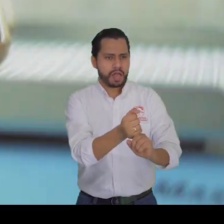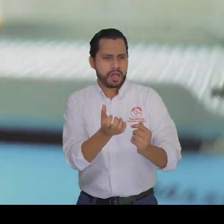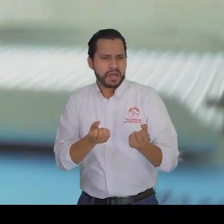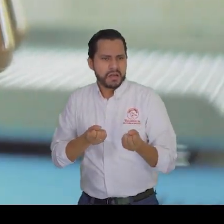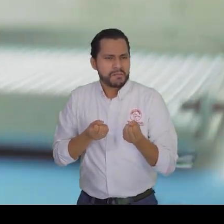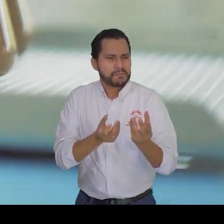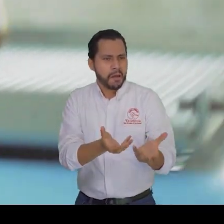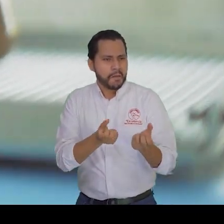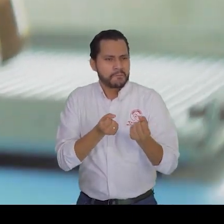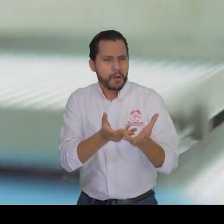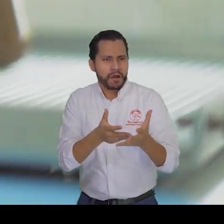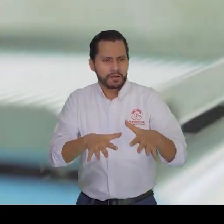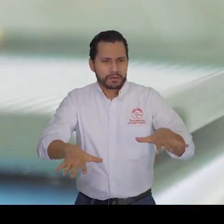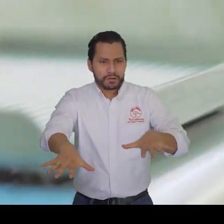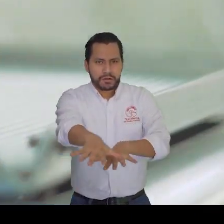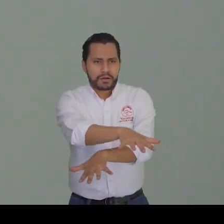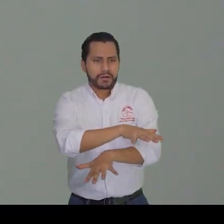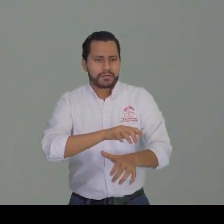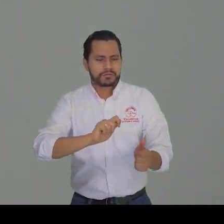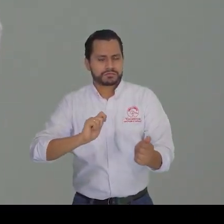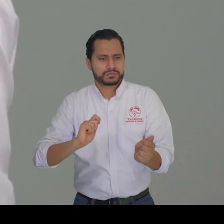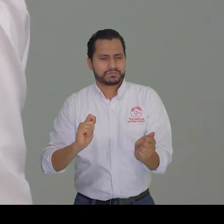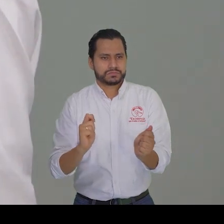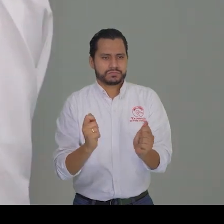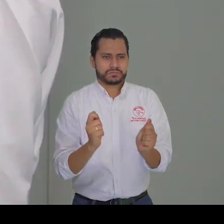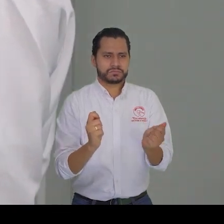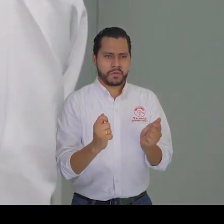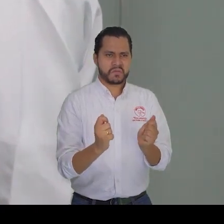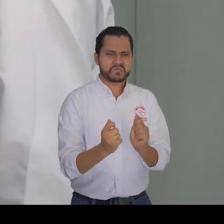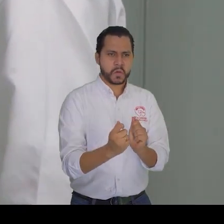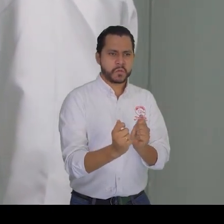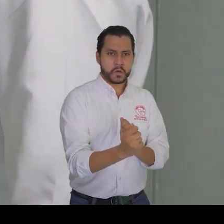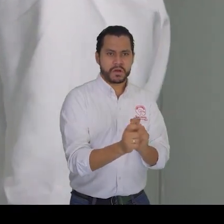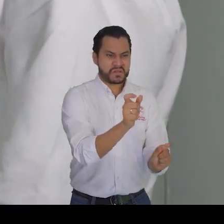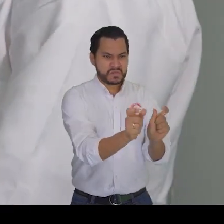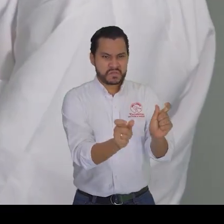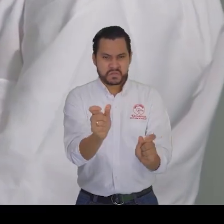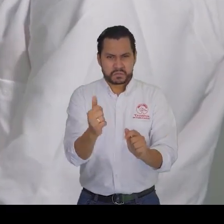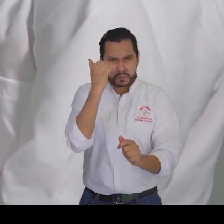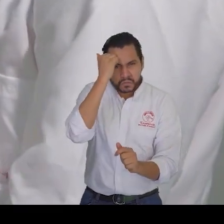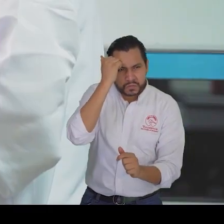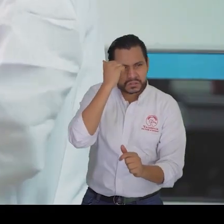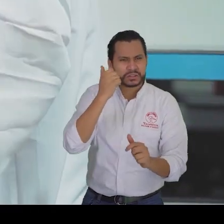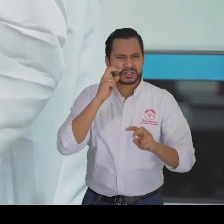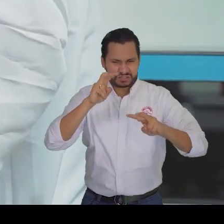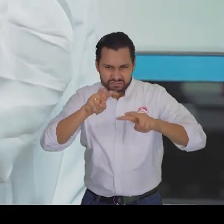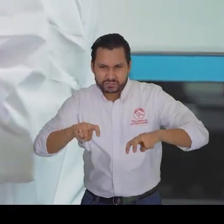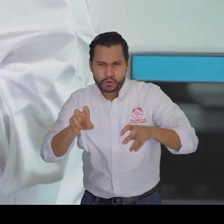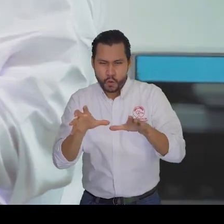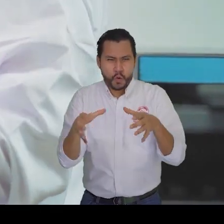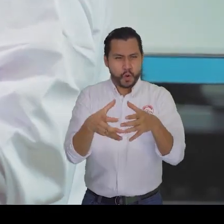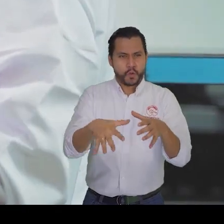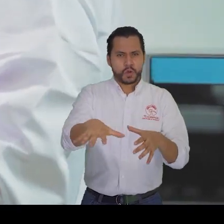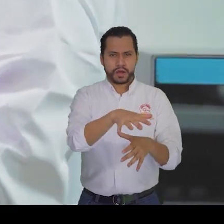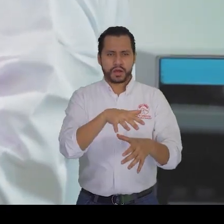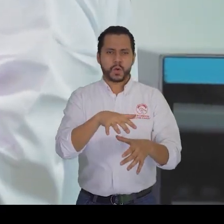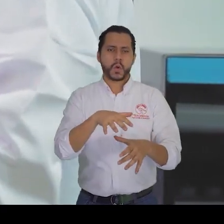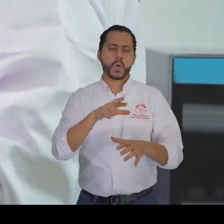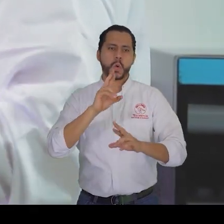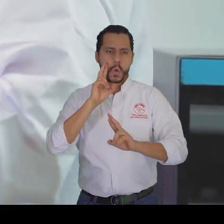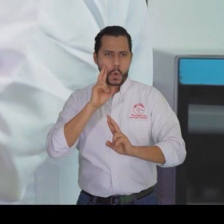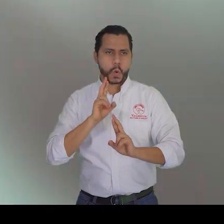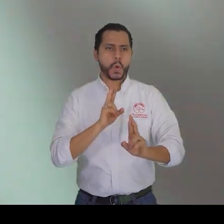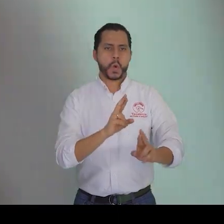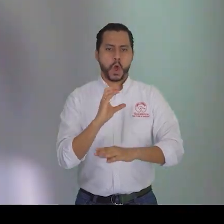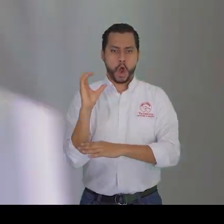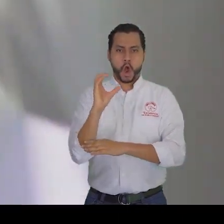aportando significativamente en la transformación del contexto, con grupos de investigación y docentes investigadores,